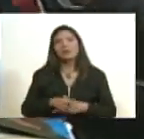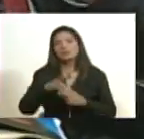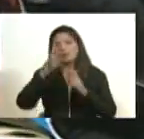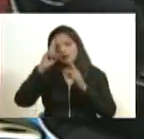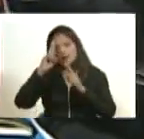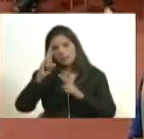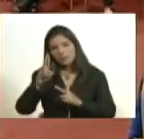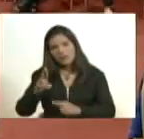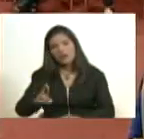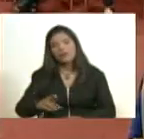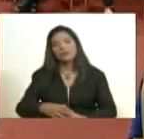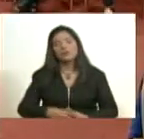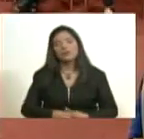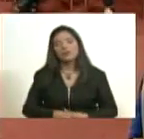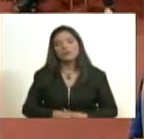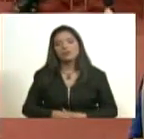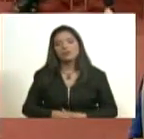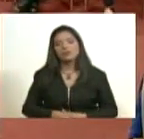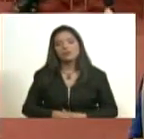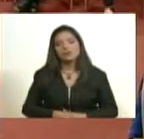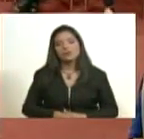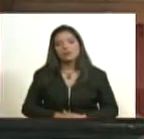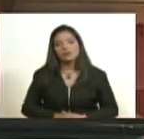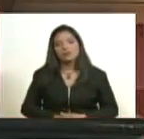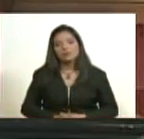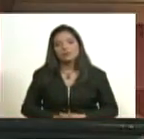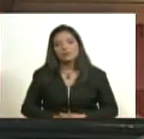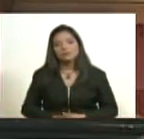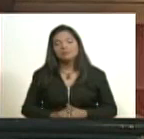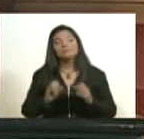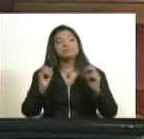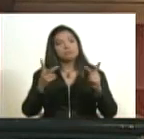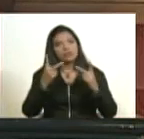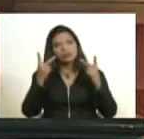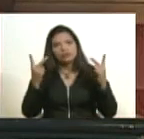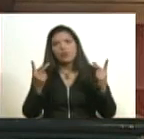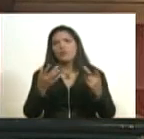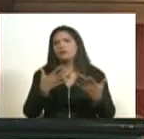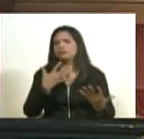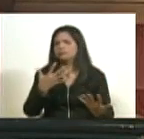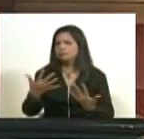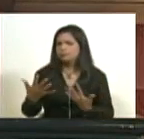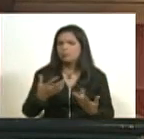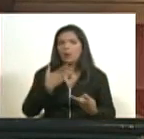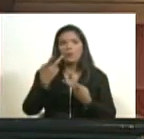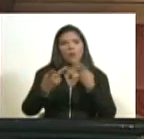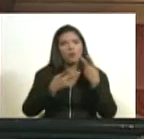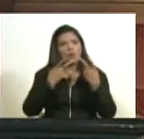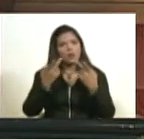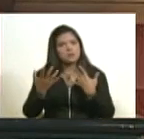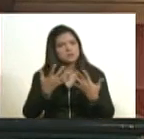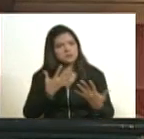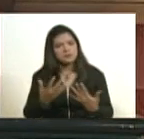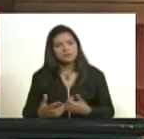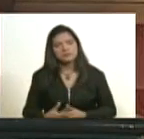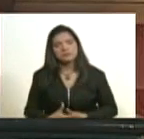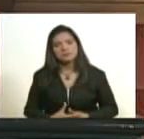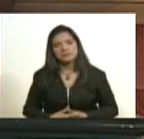respeto a nuestro país, victoria diplomática, política,